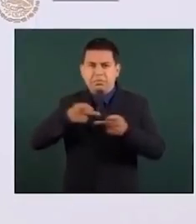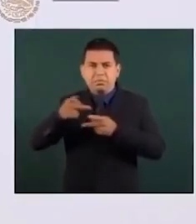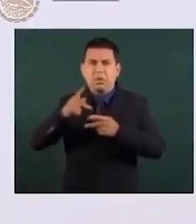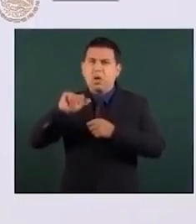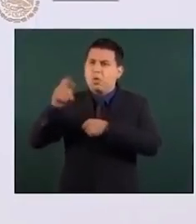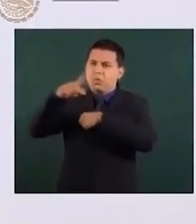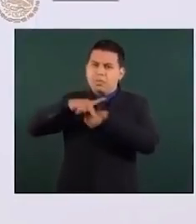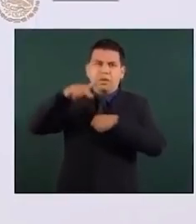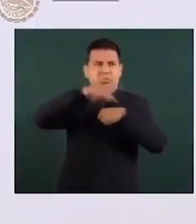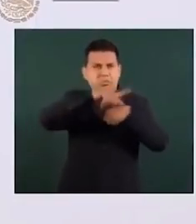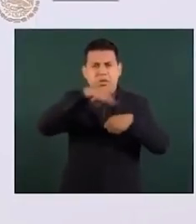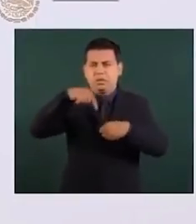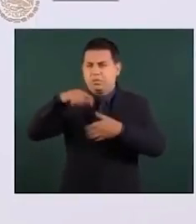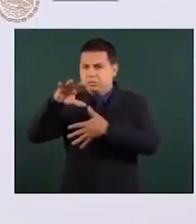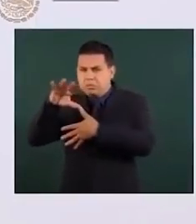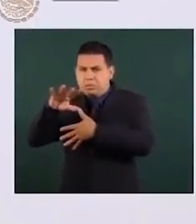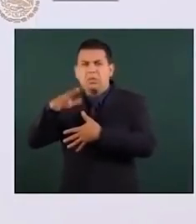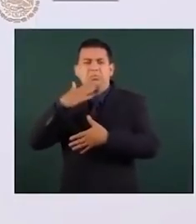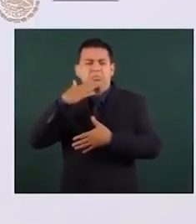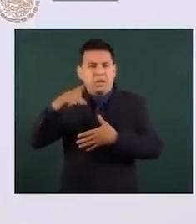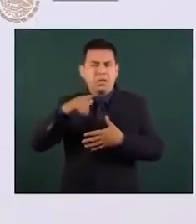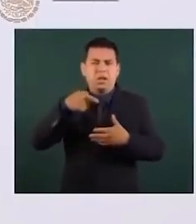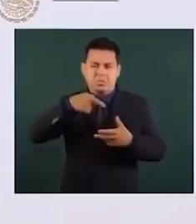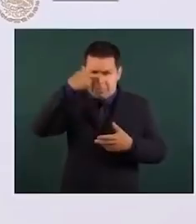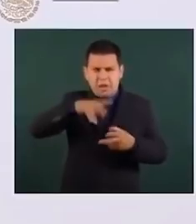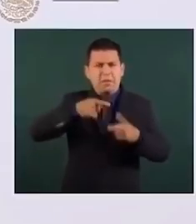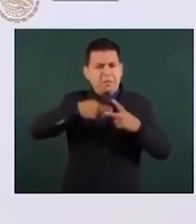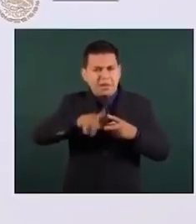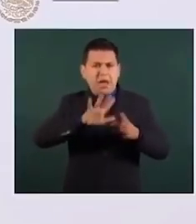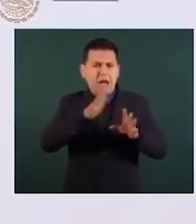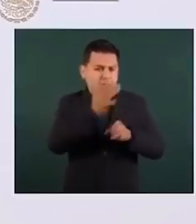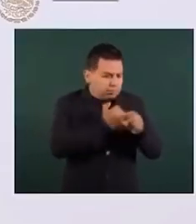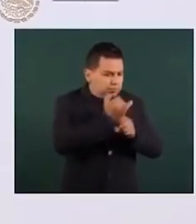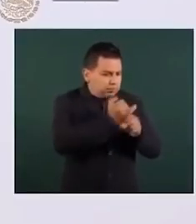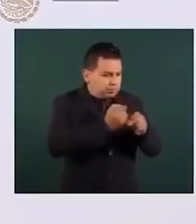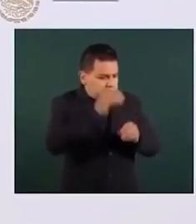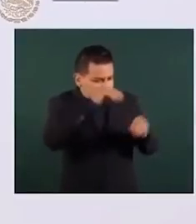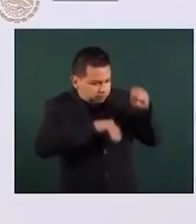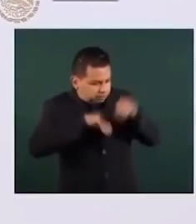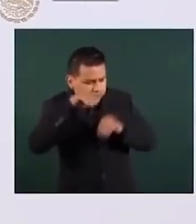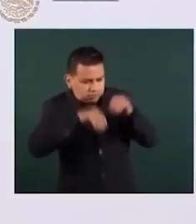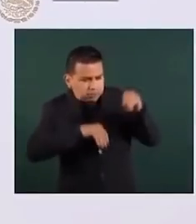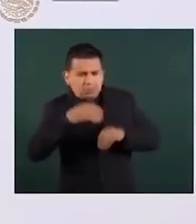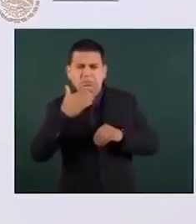países. En México también hay investigación, como lo ha mencionado